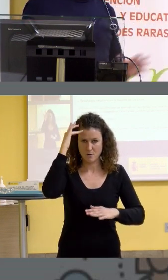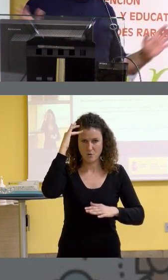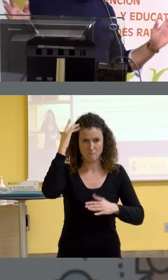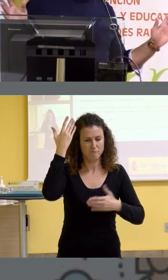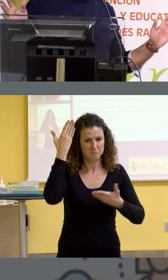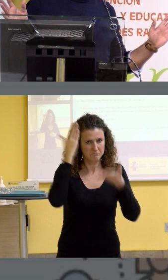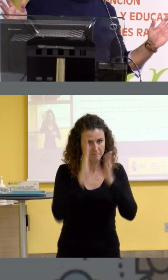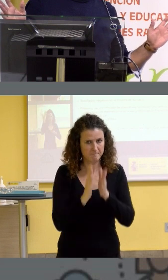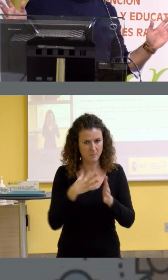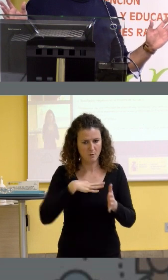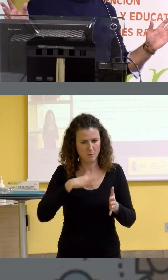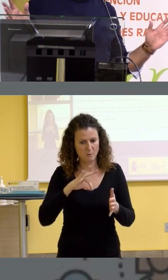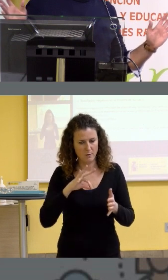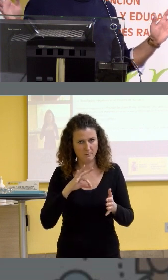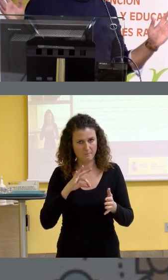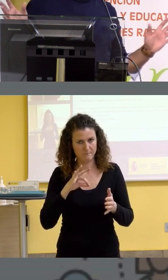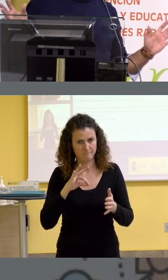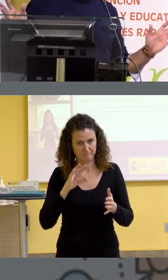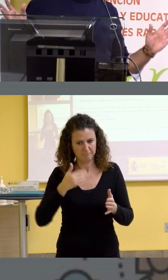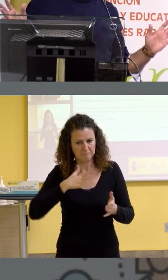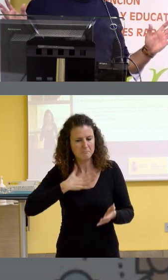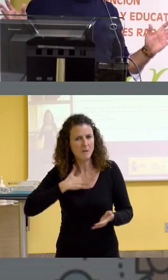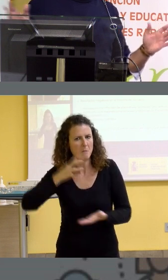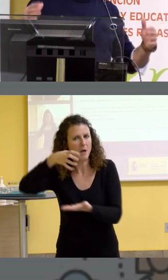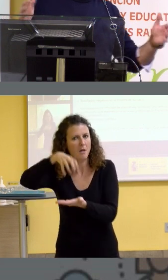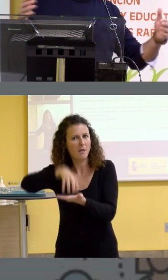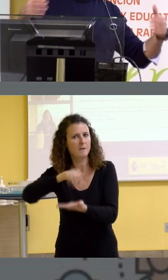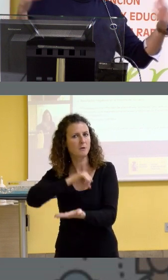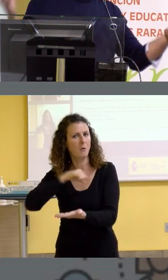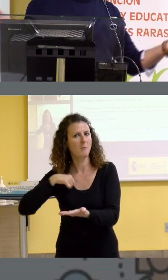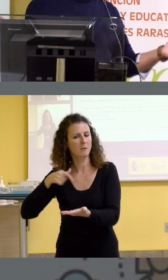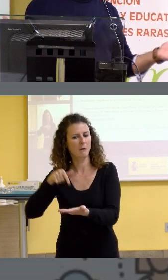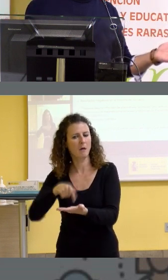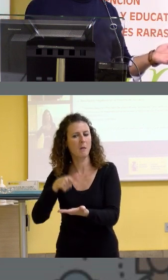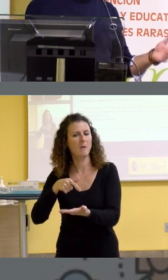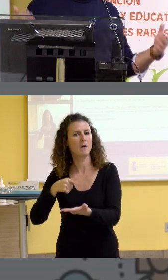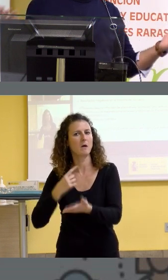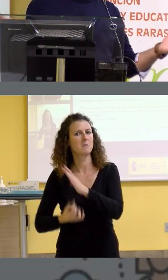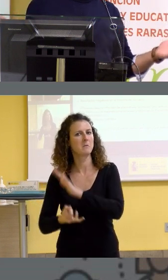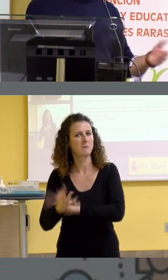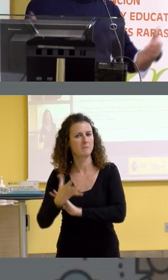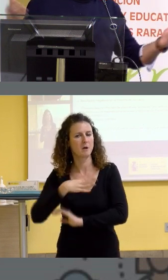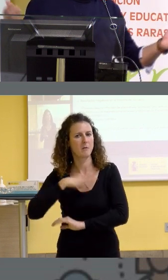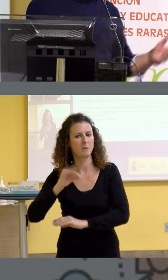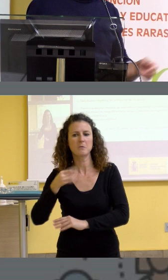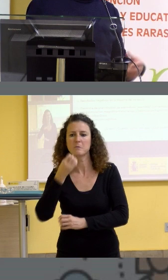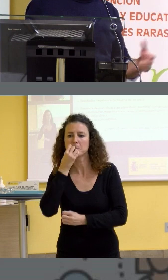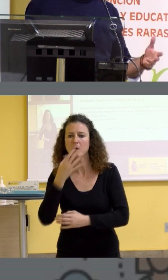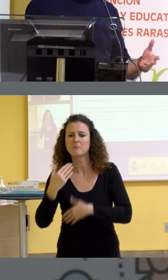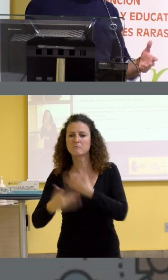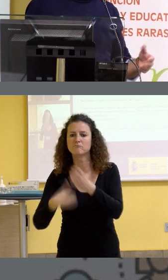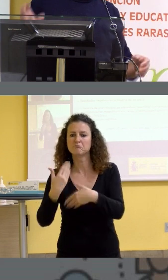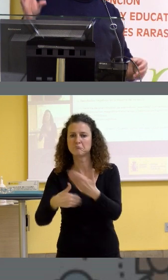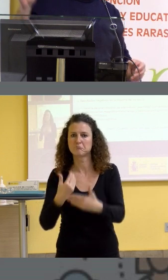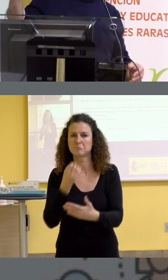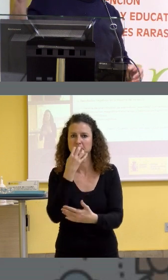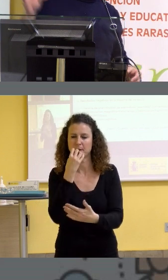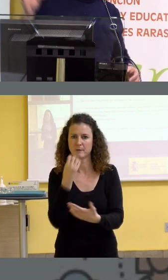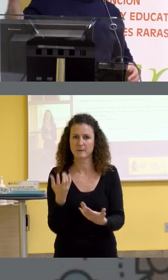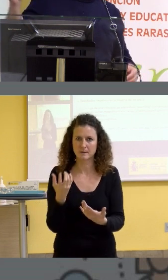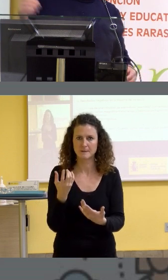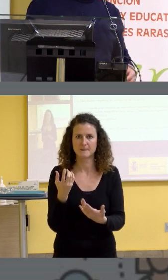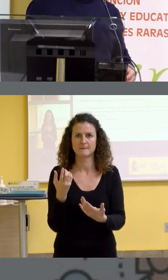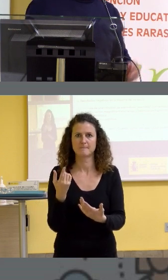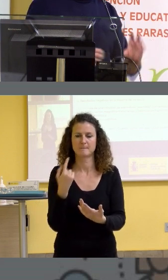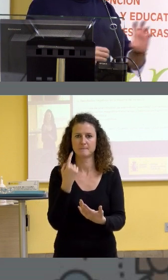centro privado y decir que esto va muy bien. ¿En base a qué va muy bien? Va muy bien. Hay un paper